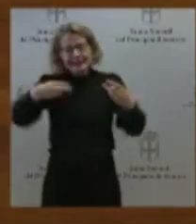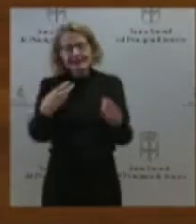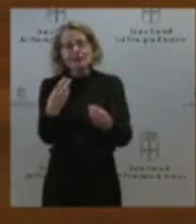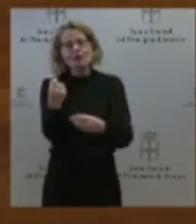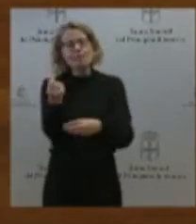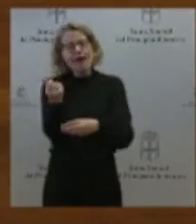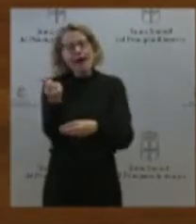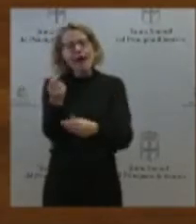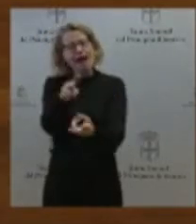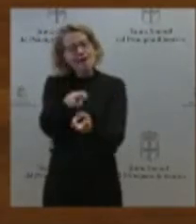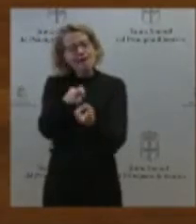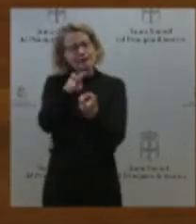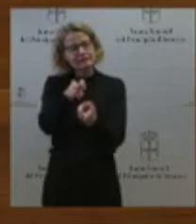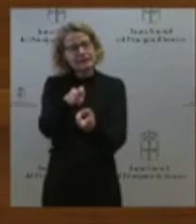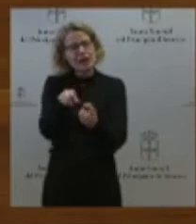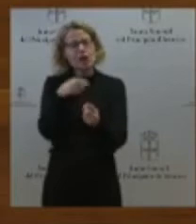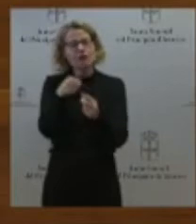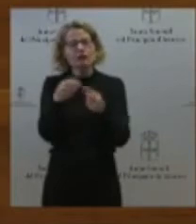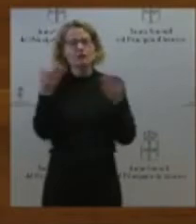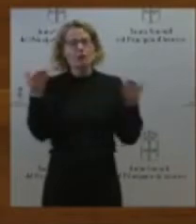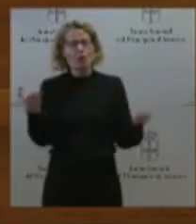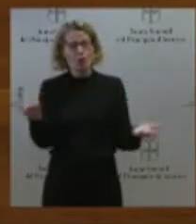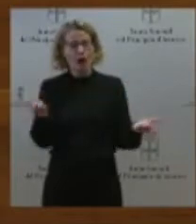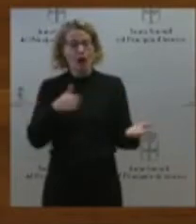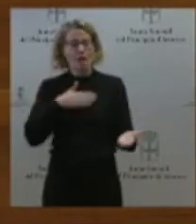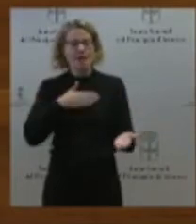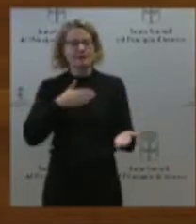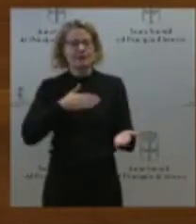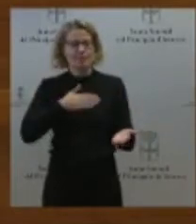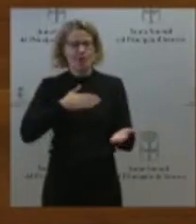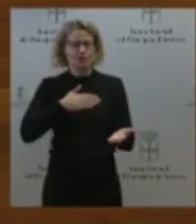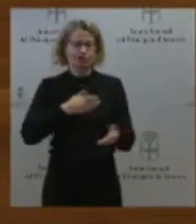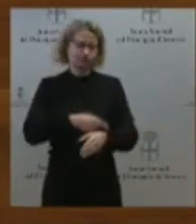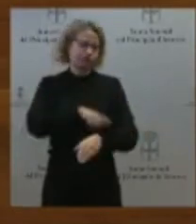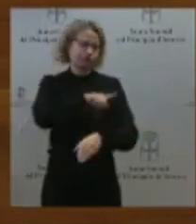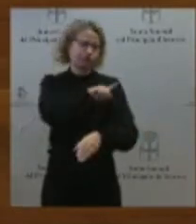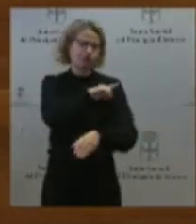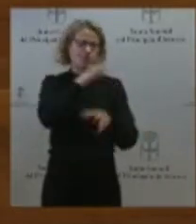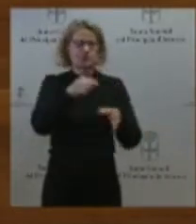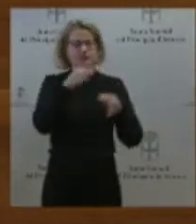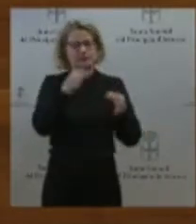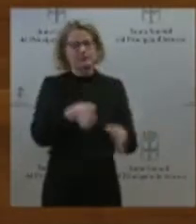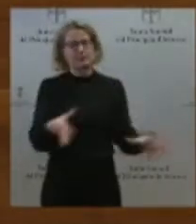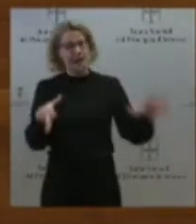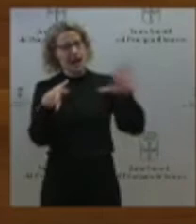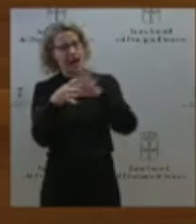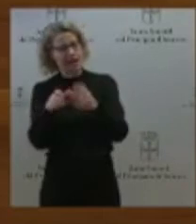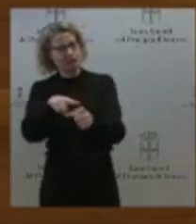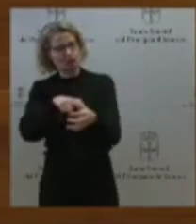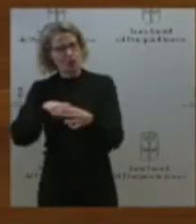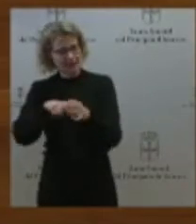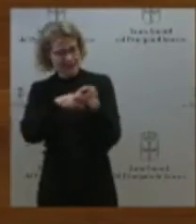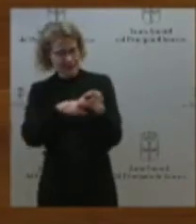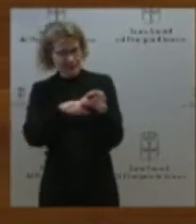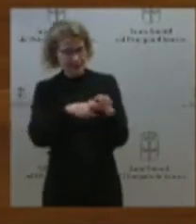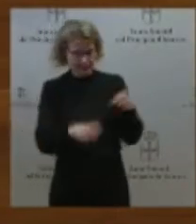que los grandes patrimonios incrementen de manera solidaria el erario público. Del mismo modo, instamos al Consejo de Gobierno a que se dirija